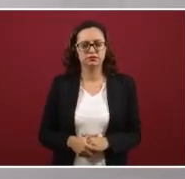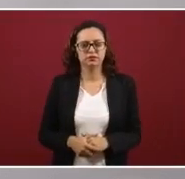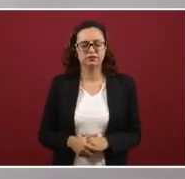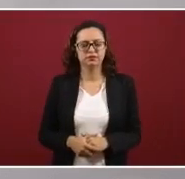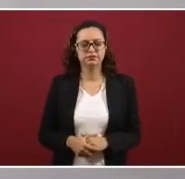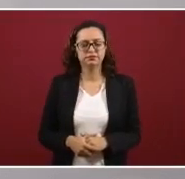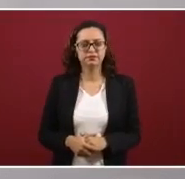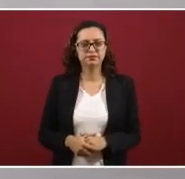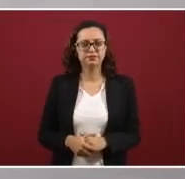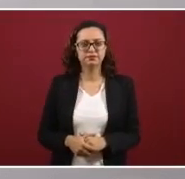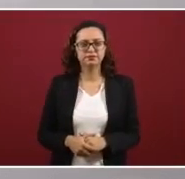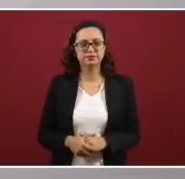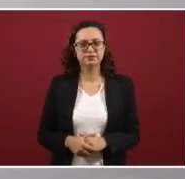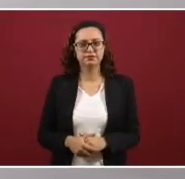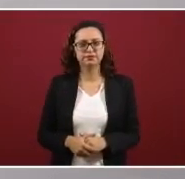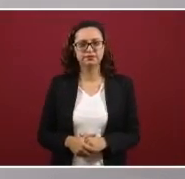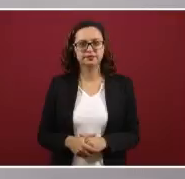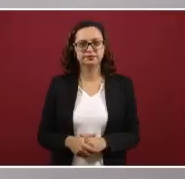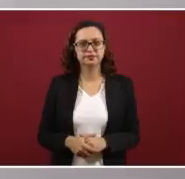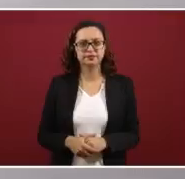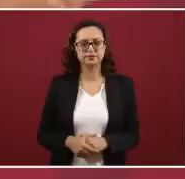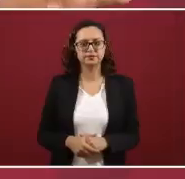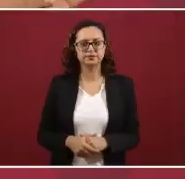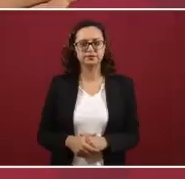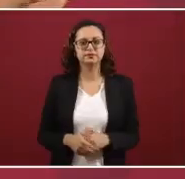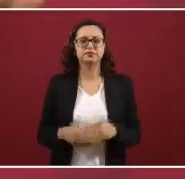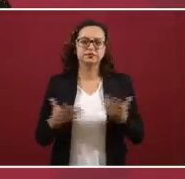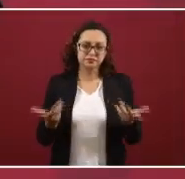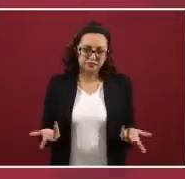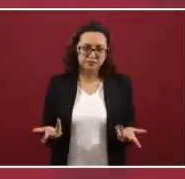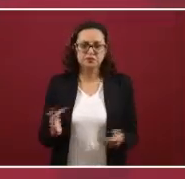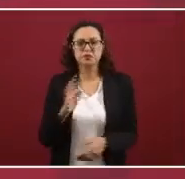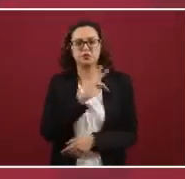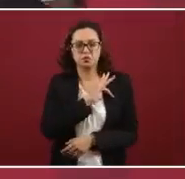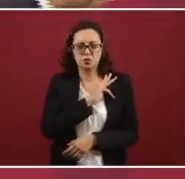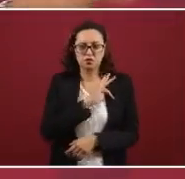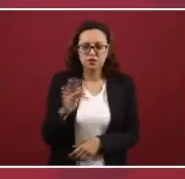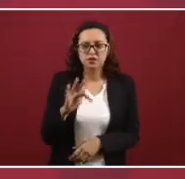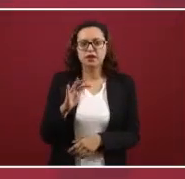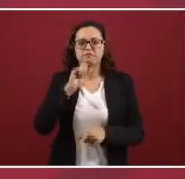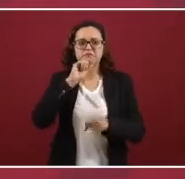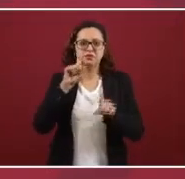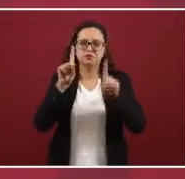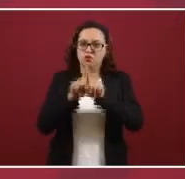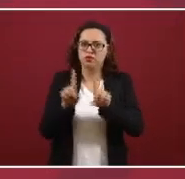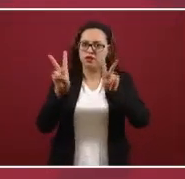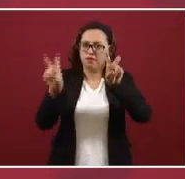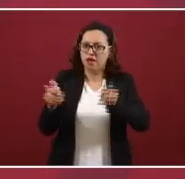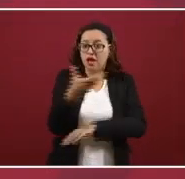O sea, así podría hablar de los campesinos,